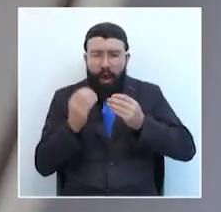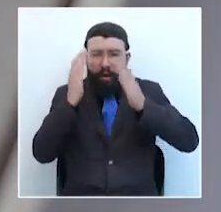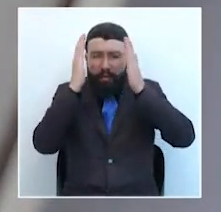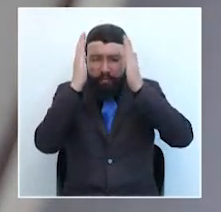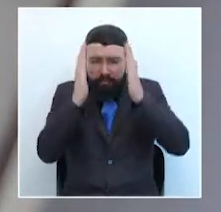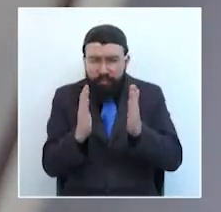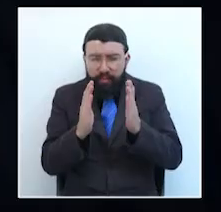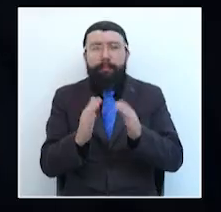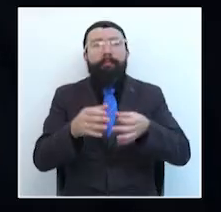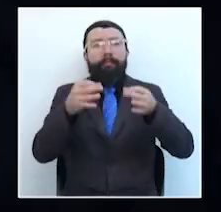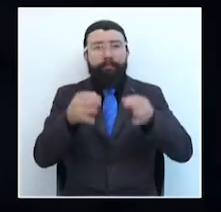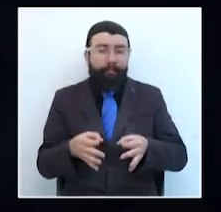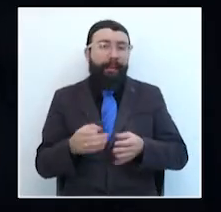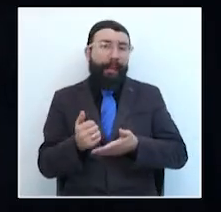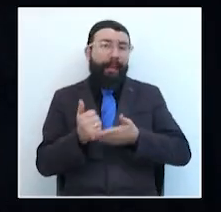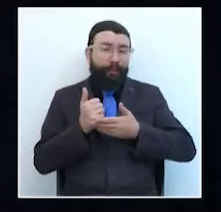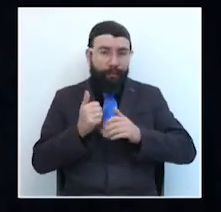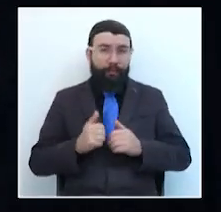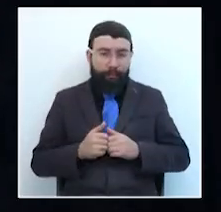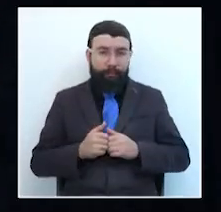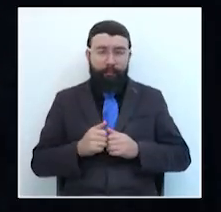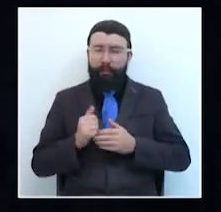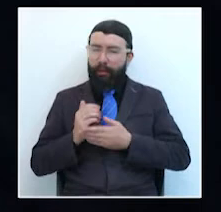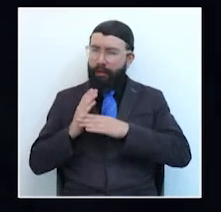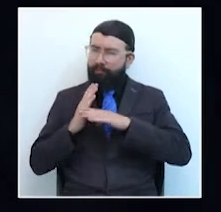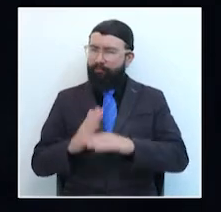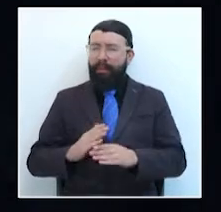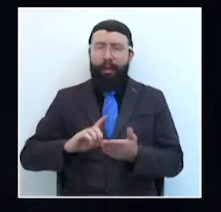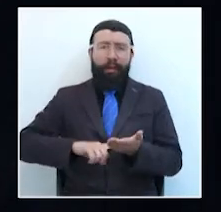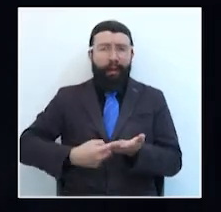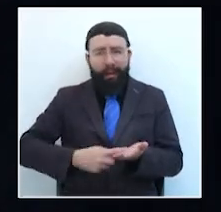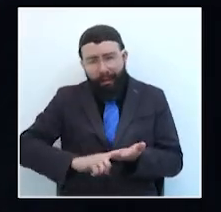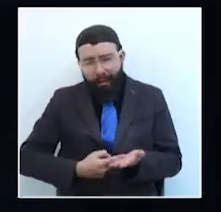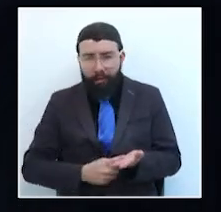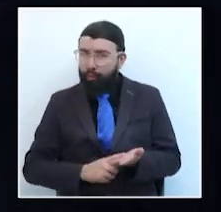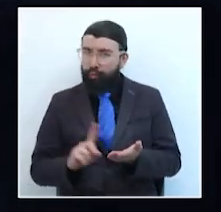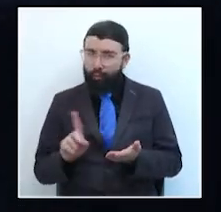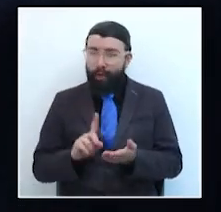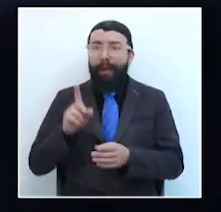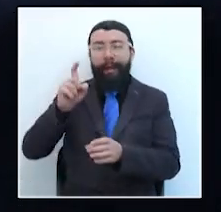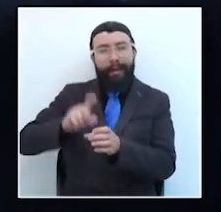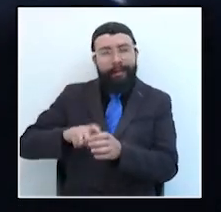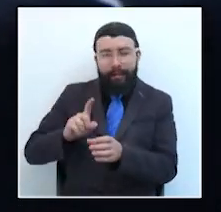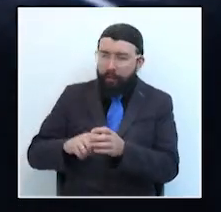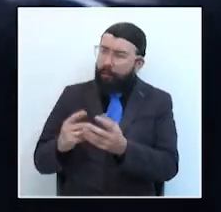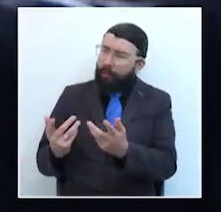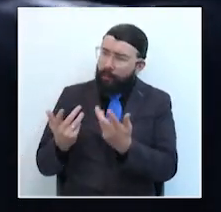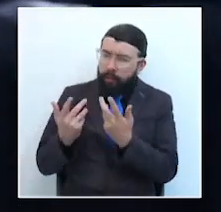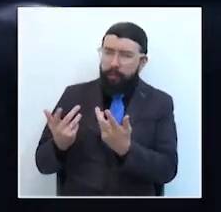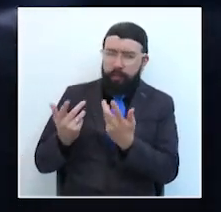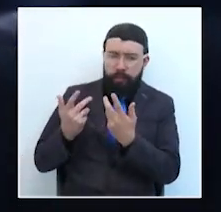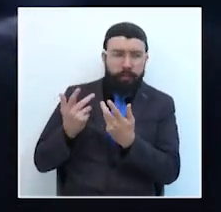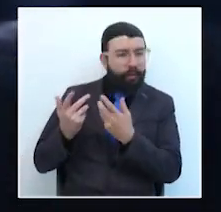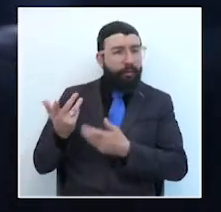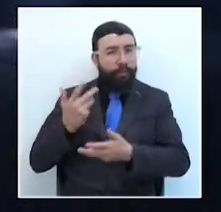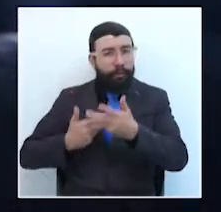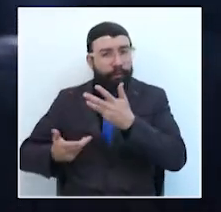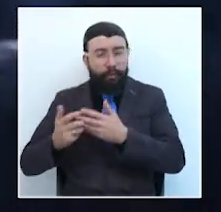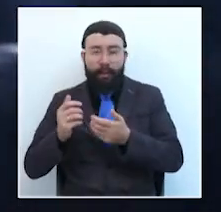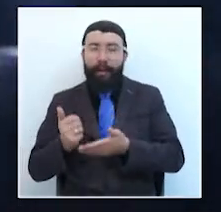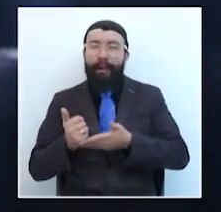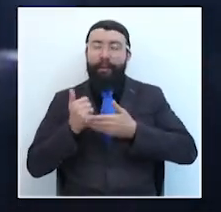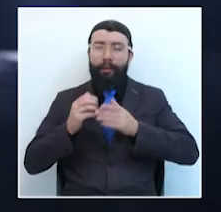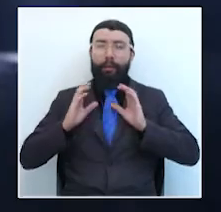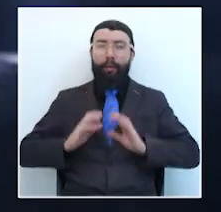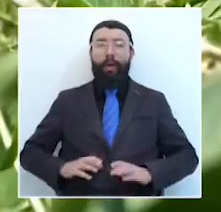ese momento preciso combate el insomnio la práctica continuada de mindfulness lleva al organismo a un estado de relajación